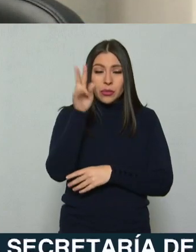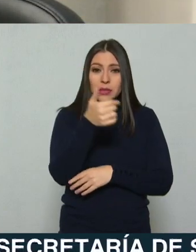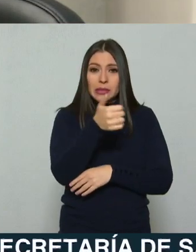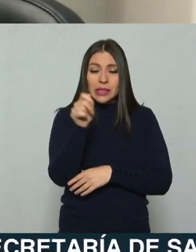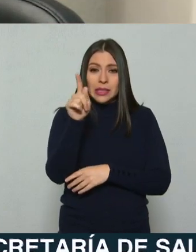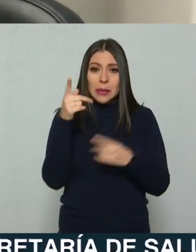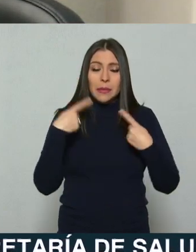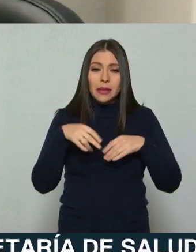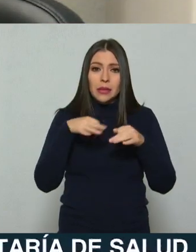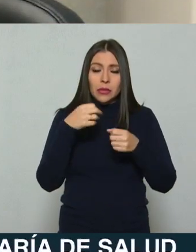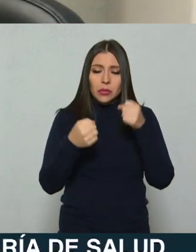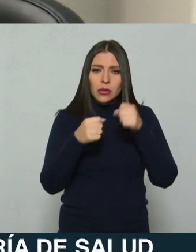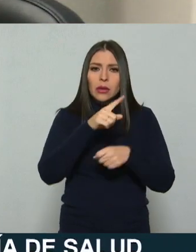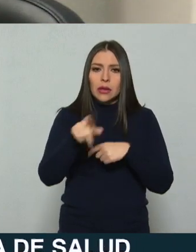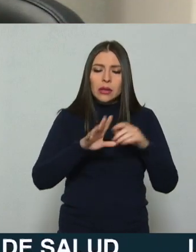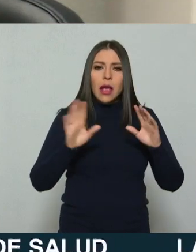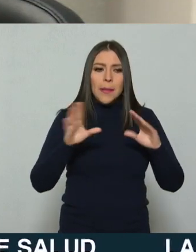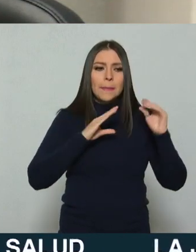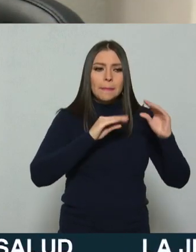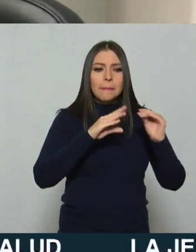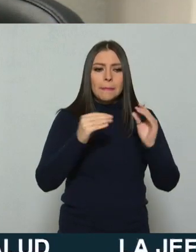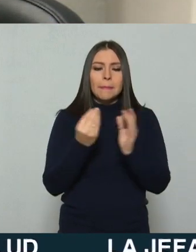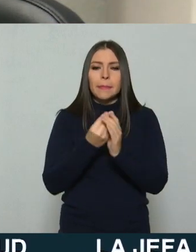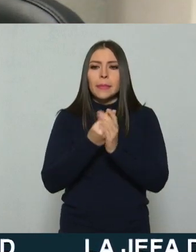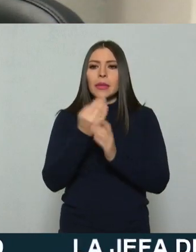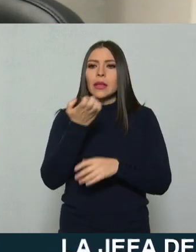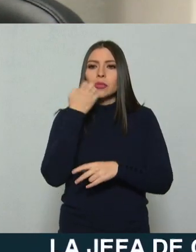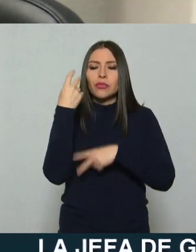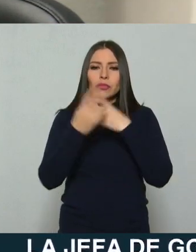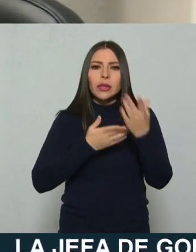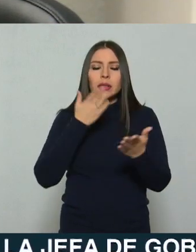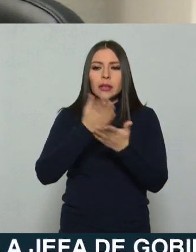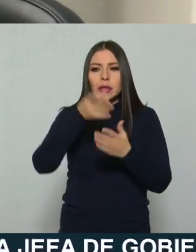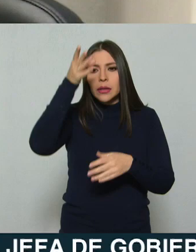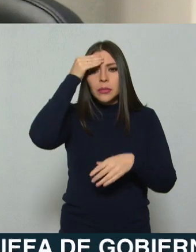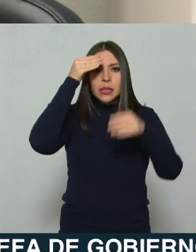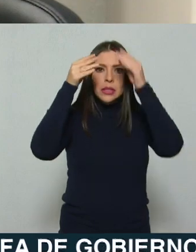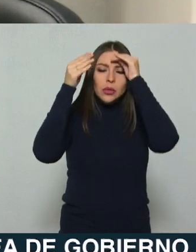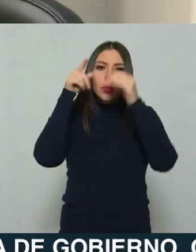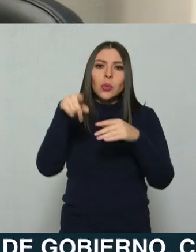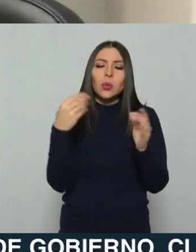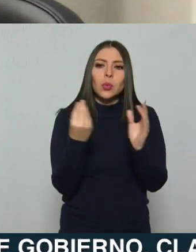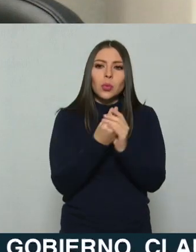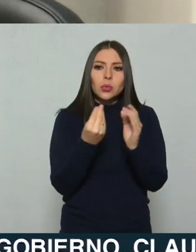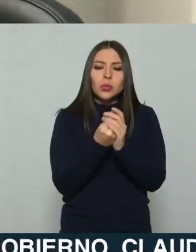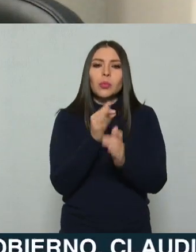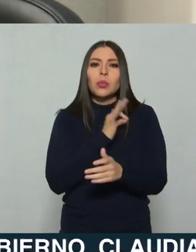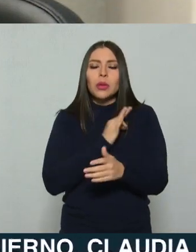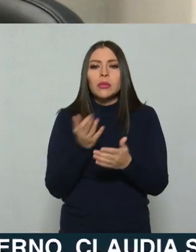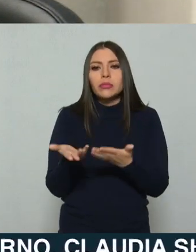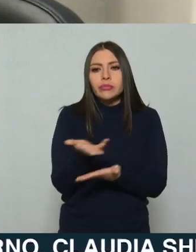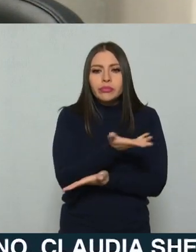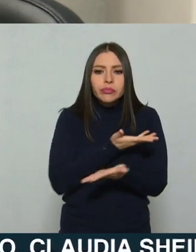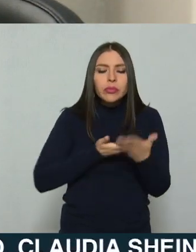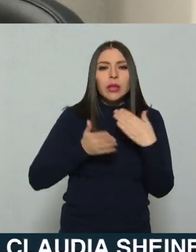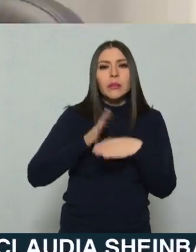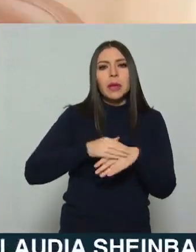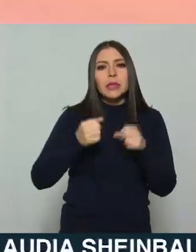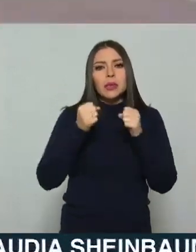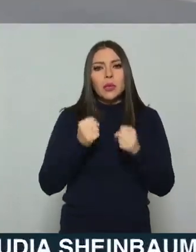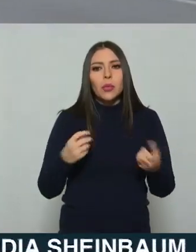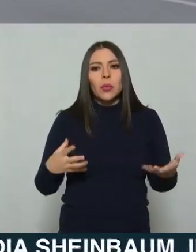en esa escuela de capacitación a la cual ya acudieron ellos a tomar el curso para poder convivir de una manera segura con la